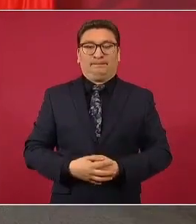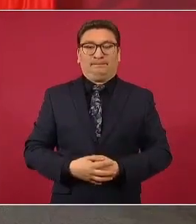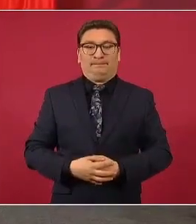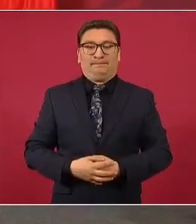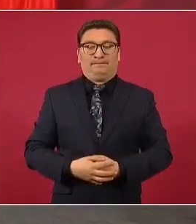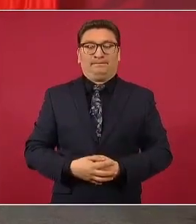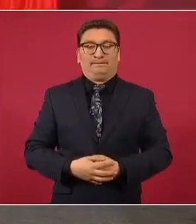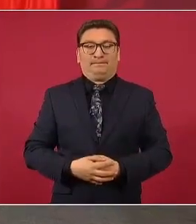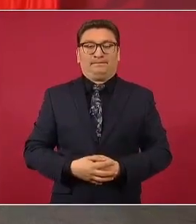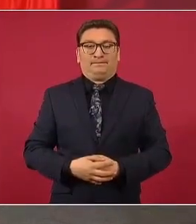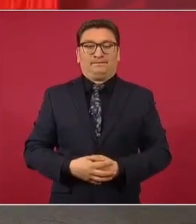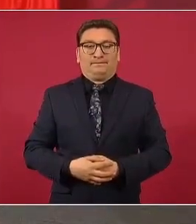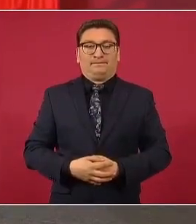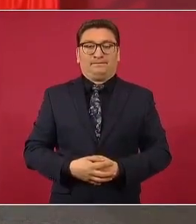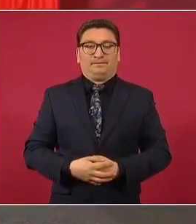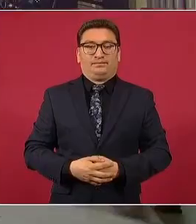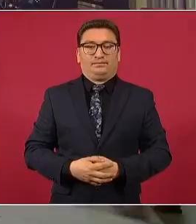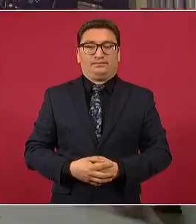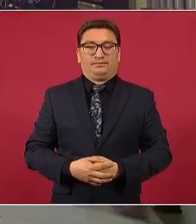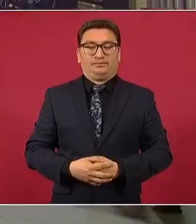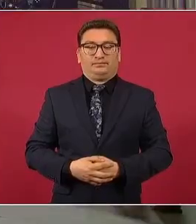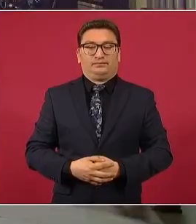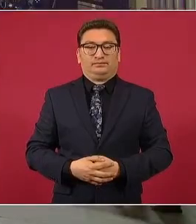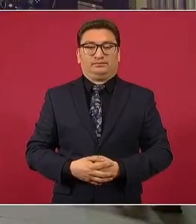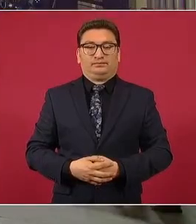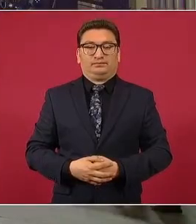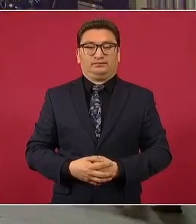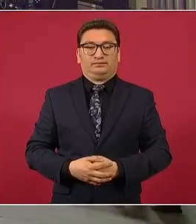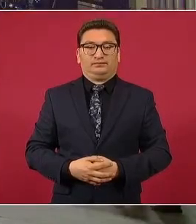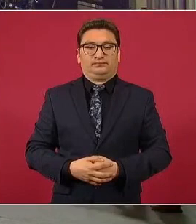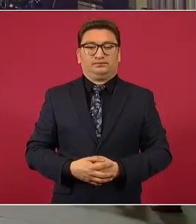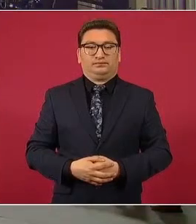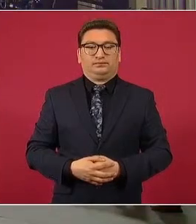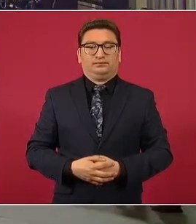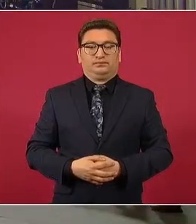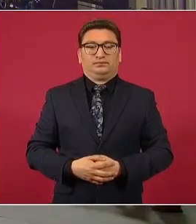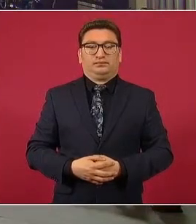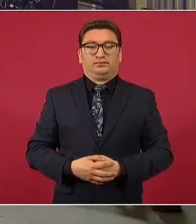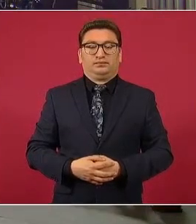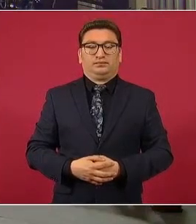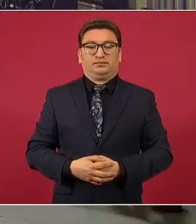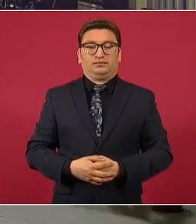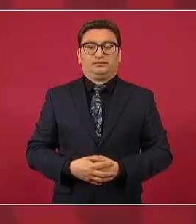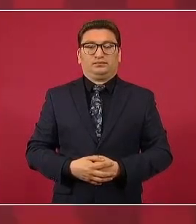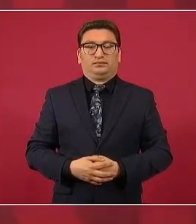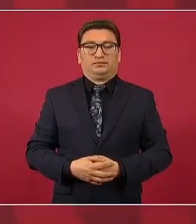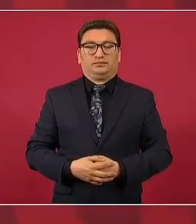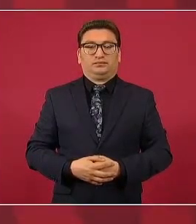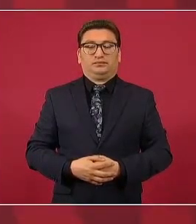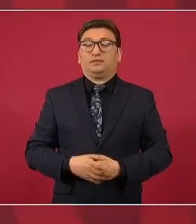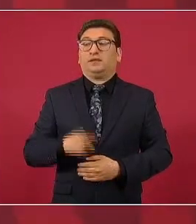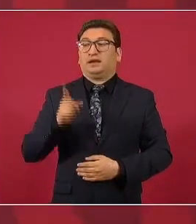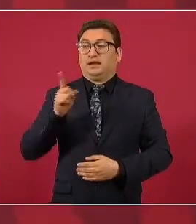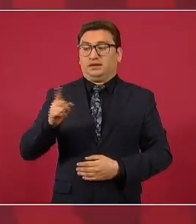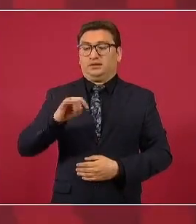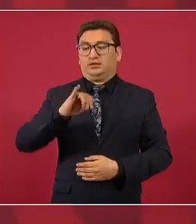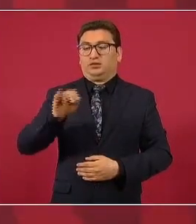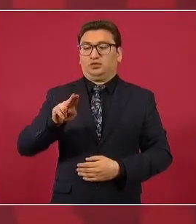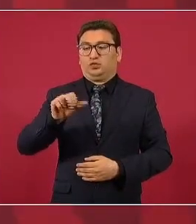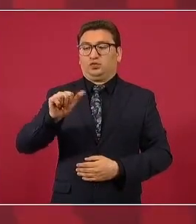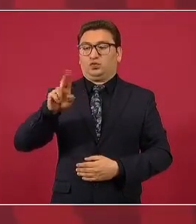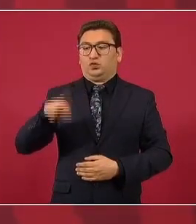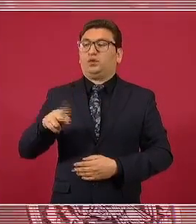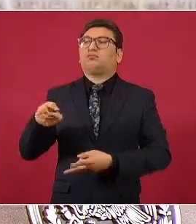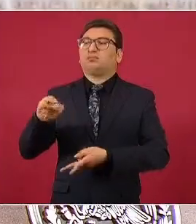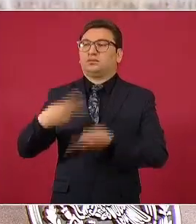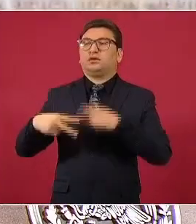¿Habría fechas para que puedan tener ya parturientos ahí? Tiene que venir Juan Ferrer a